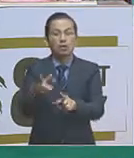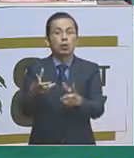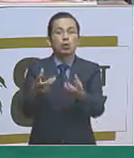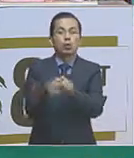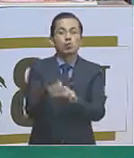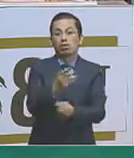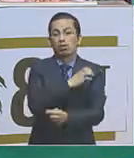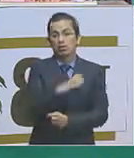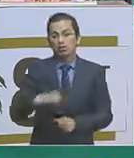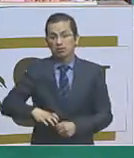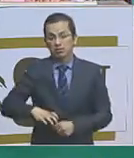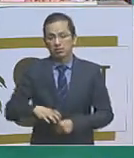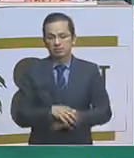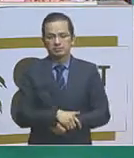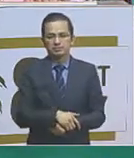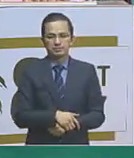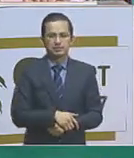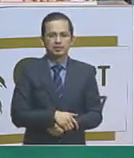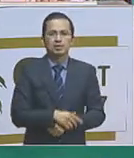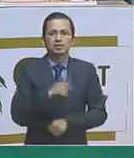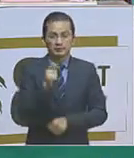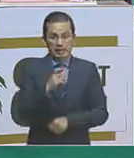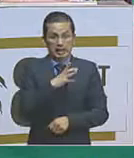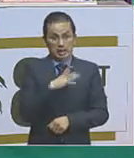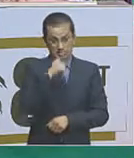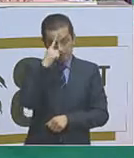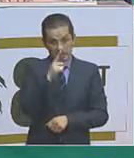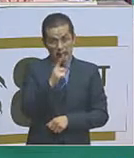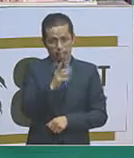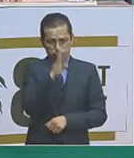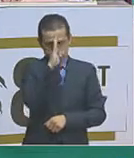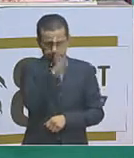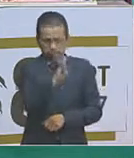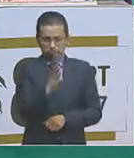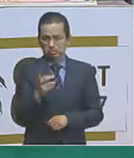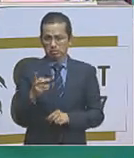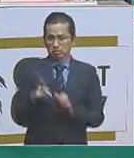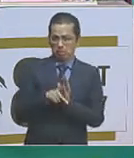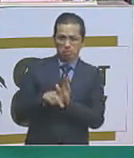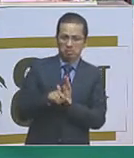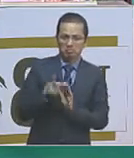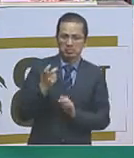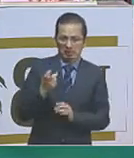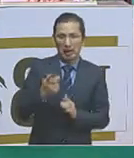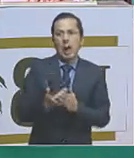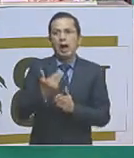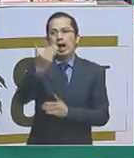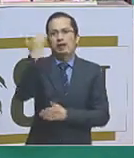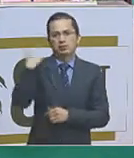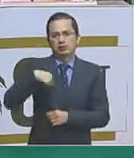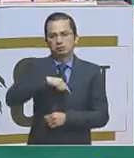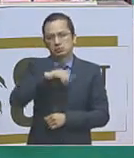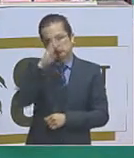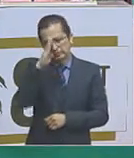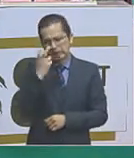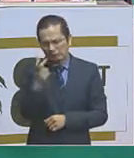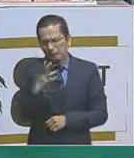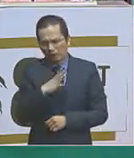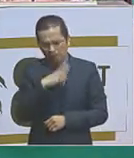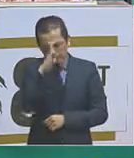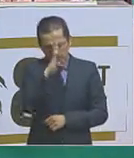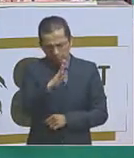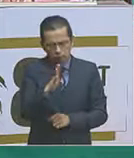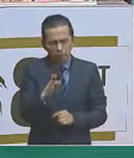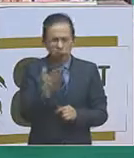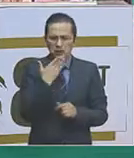de otro es decir la neutralidad idílica del periodismo que siempre pensamos podría haber existido se ve